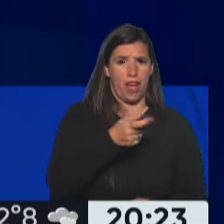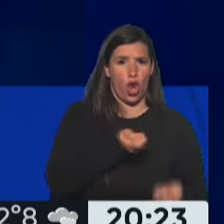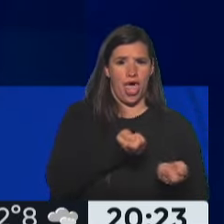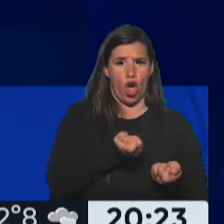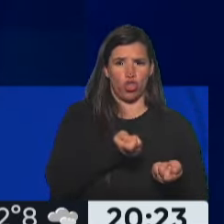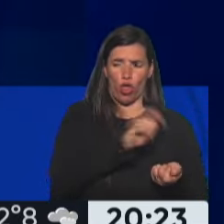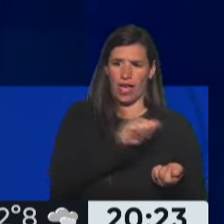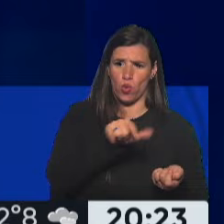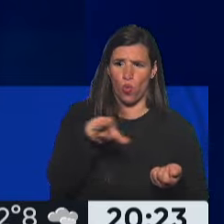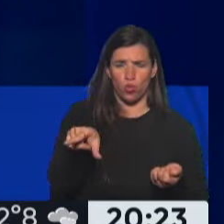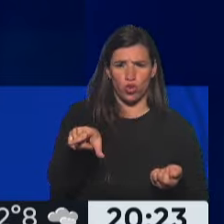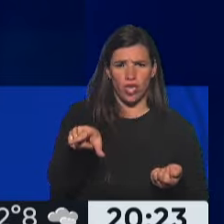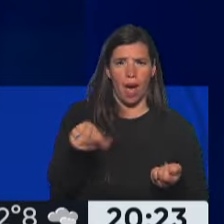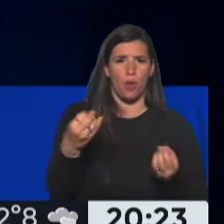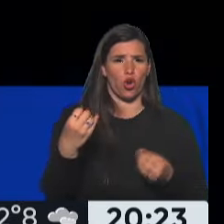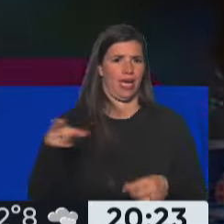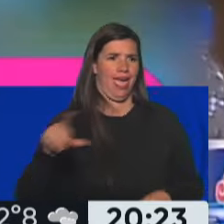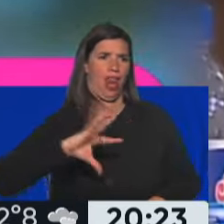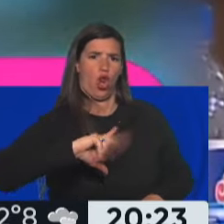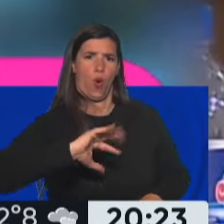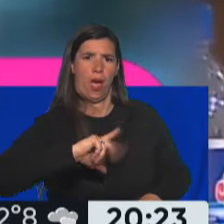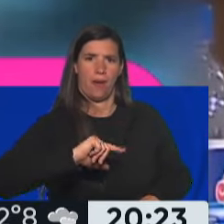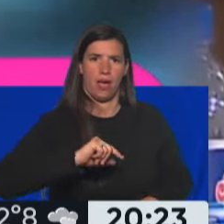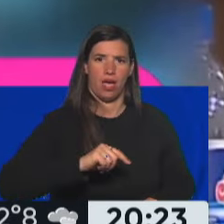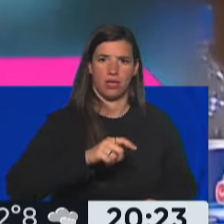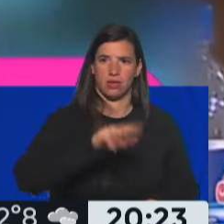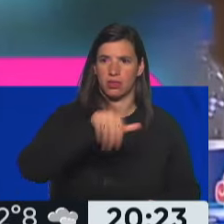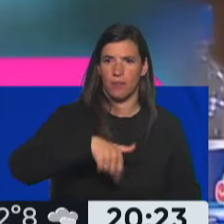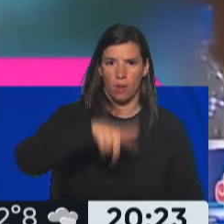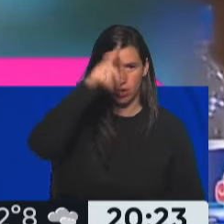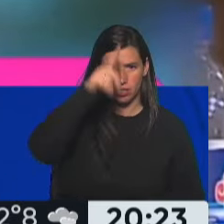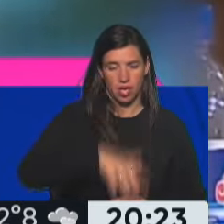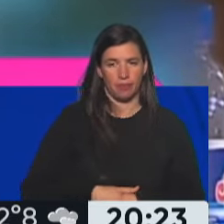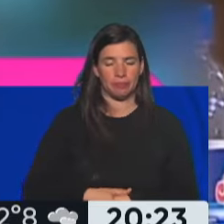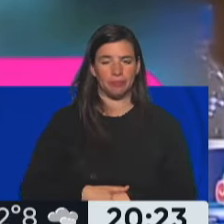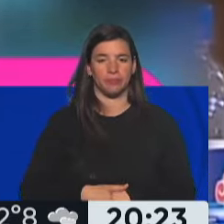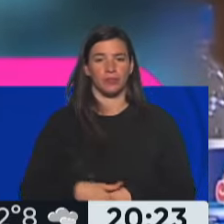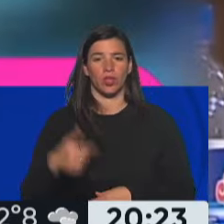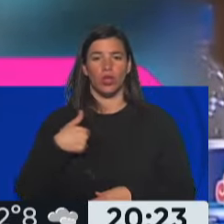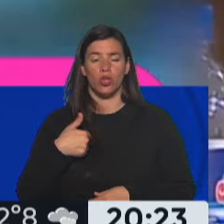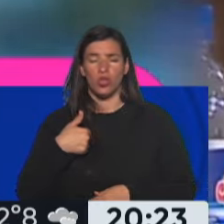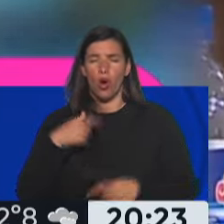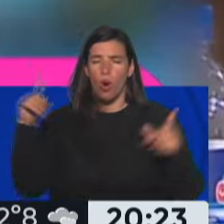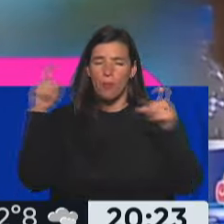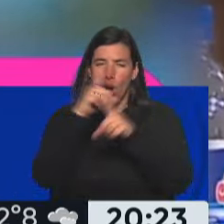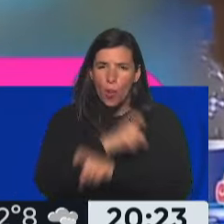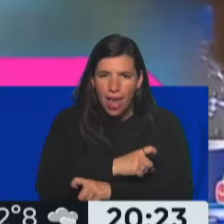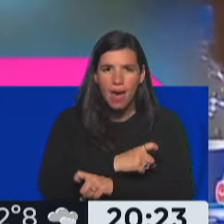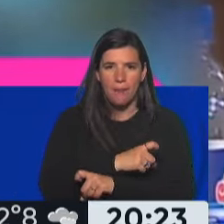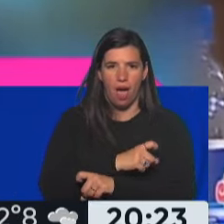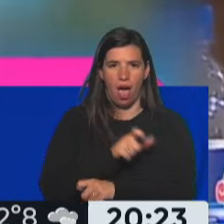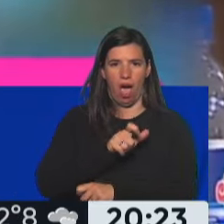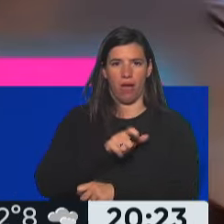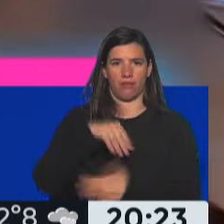fue que el hombre decidió llamar a la policía. Entré por bipolaridad, entré por no tomar los remedios, no terminar de tomar